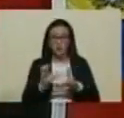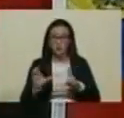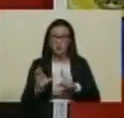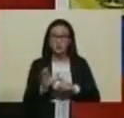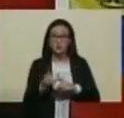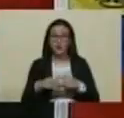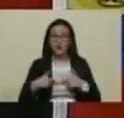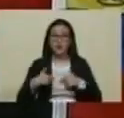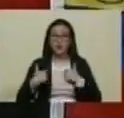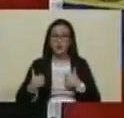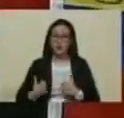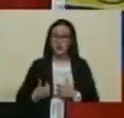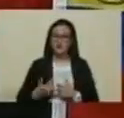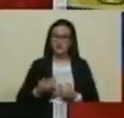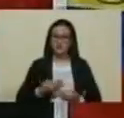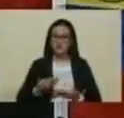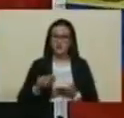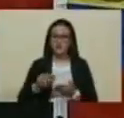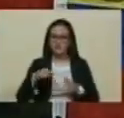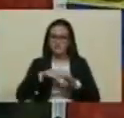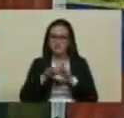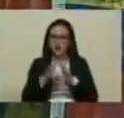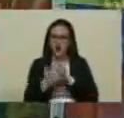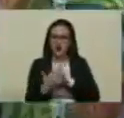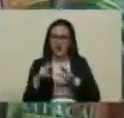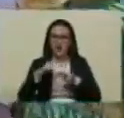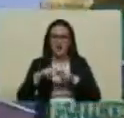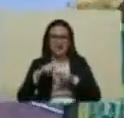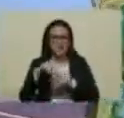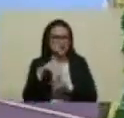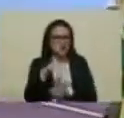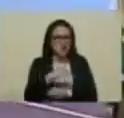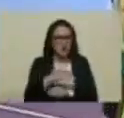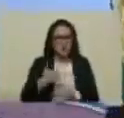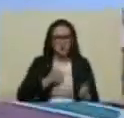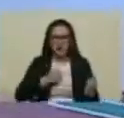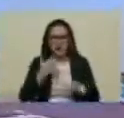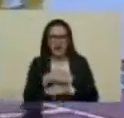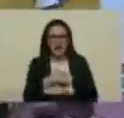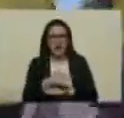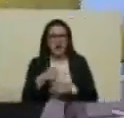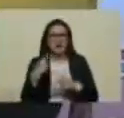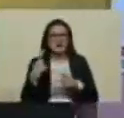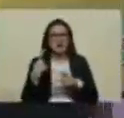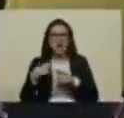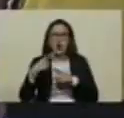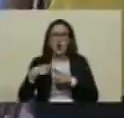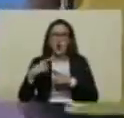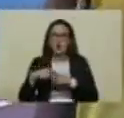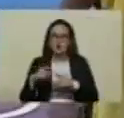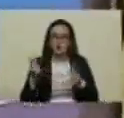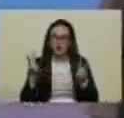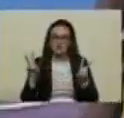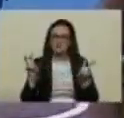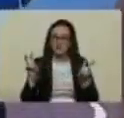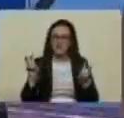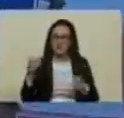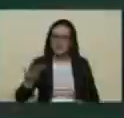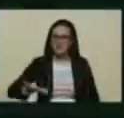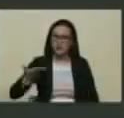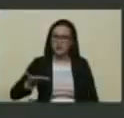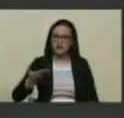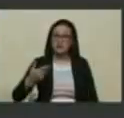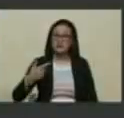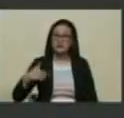con corazón urbano, que es un elemento del barrio, de la calle, el niño que baila breidán, el niño que quiere otro baile, es otro elemento de importancia. Nosotros, bueno, vamos a